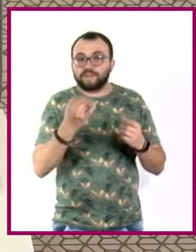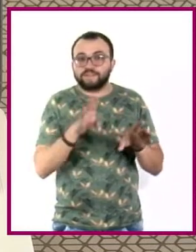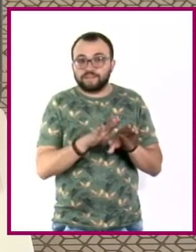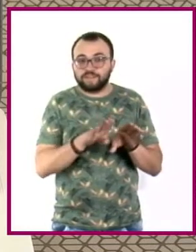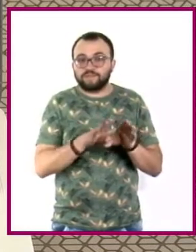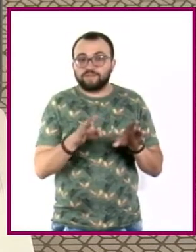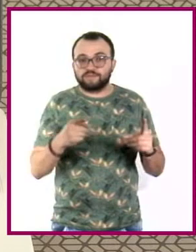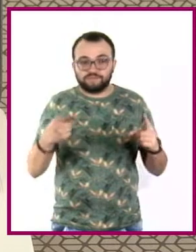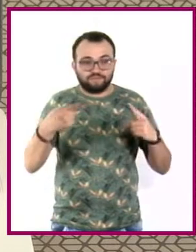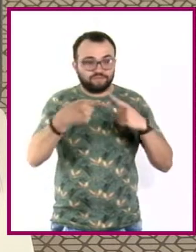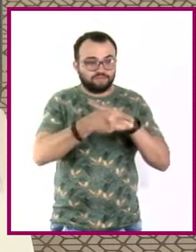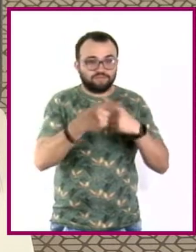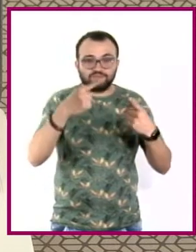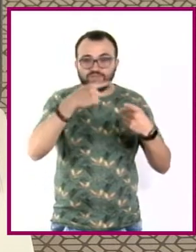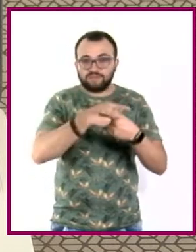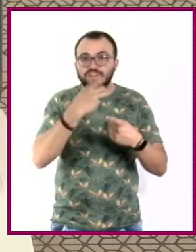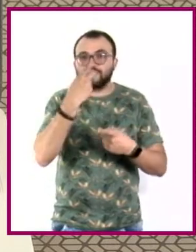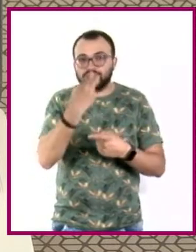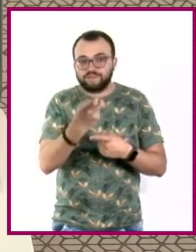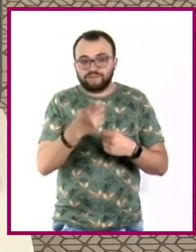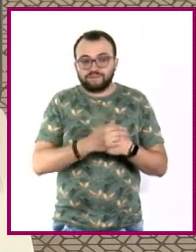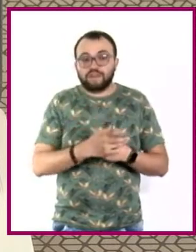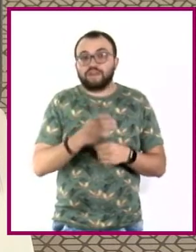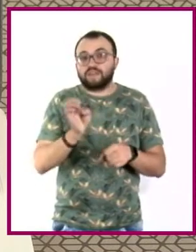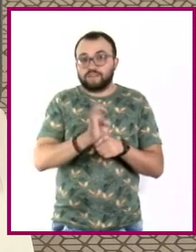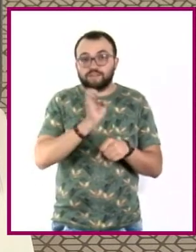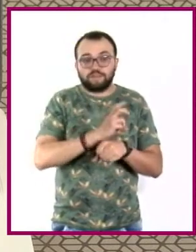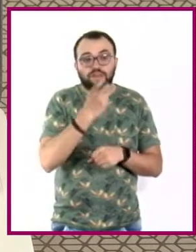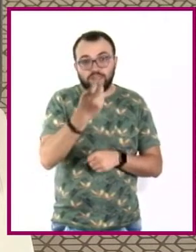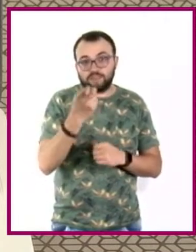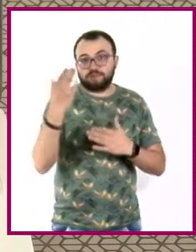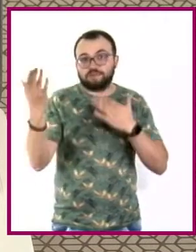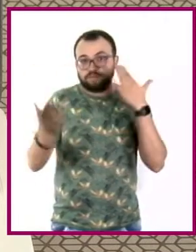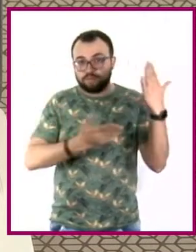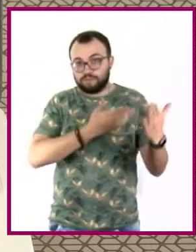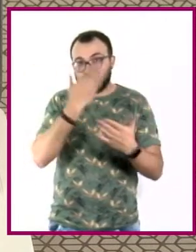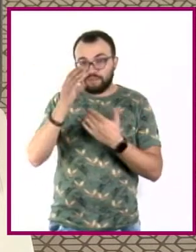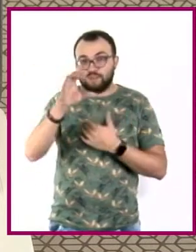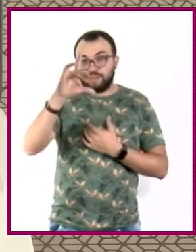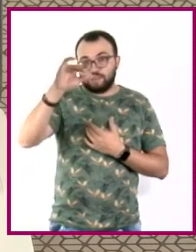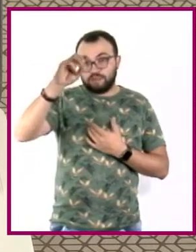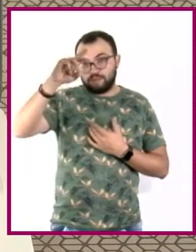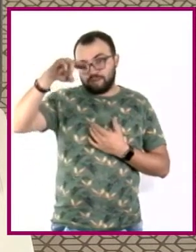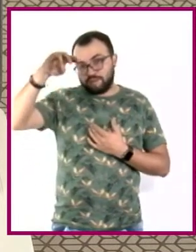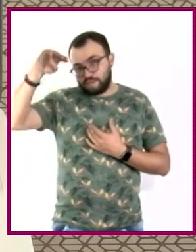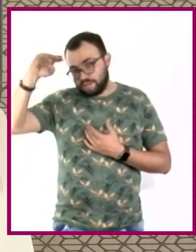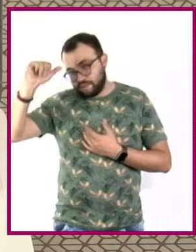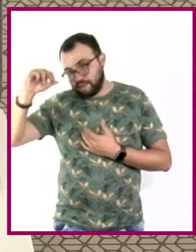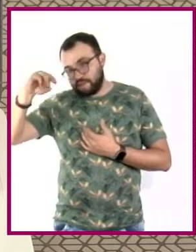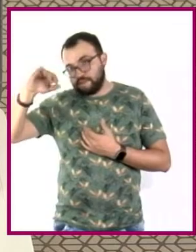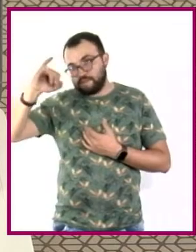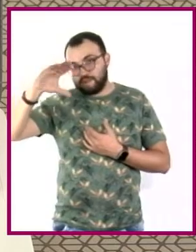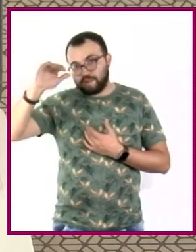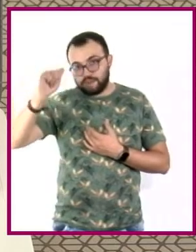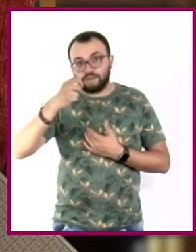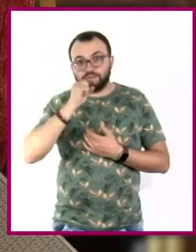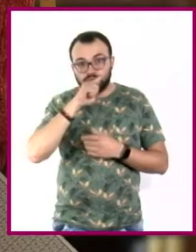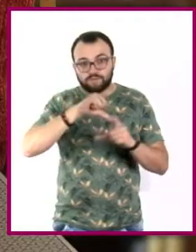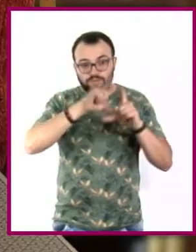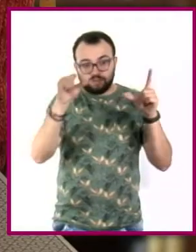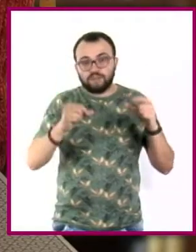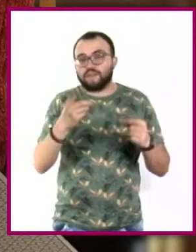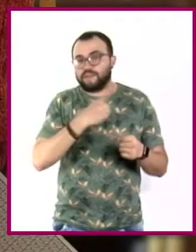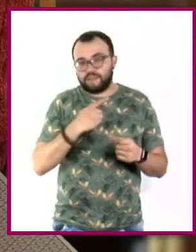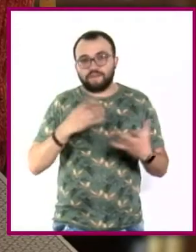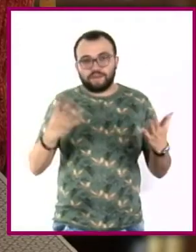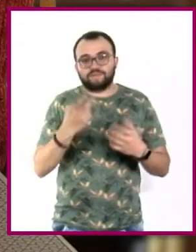estos puentes disciplinarios. Entonces, si se va a estudiar la cliodinámica en el país, se va a hacer bajo este